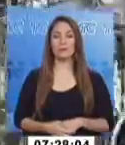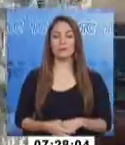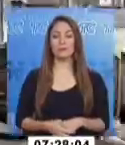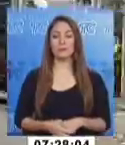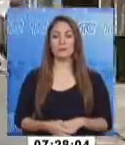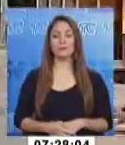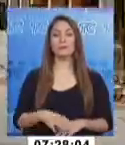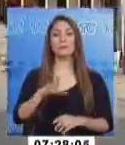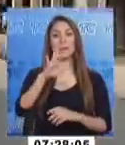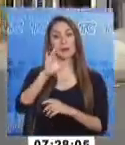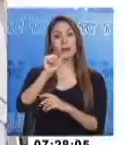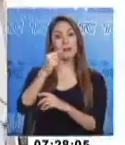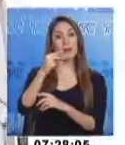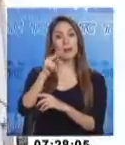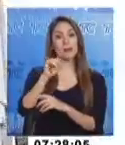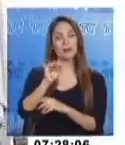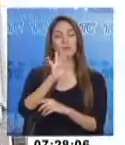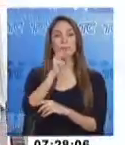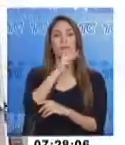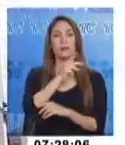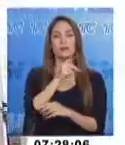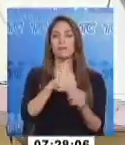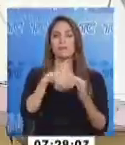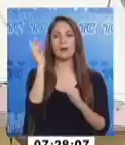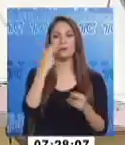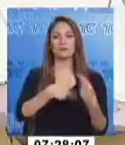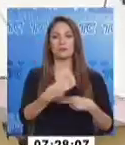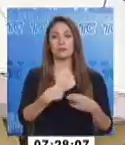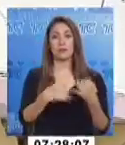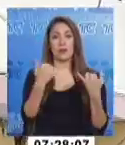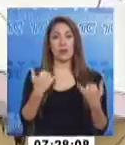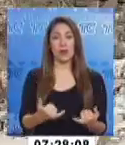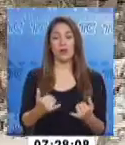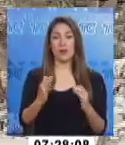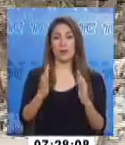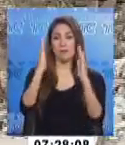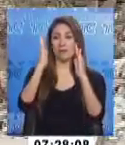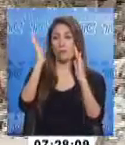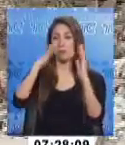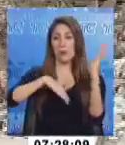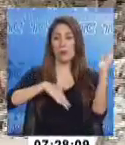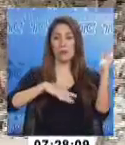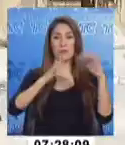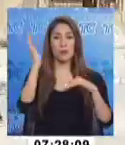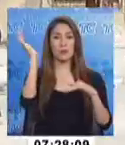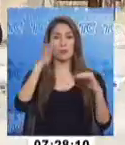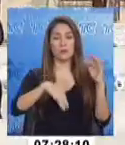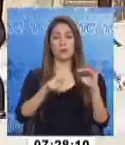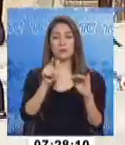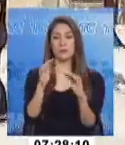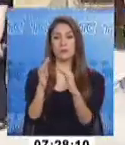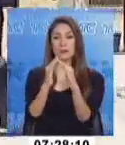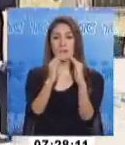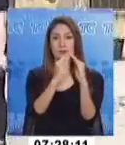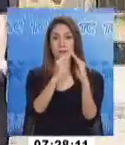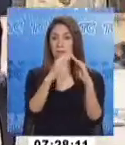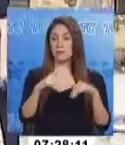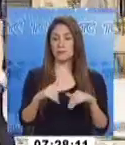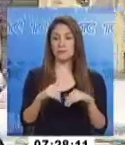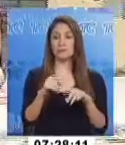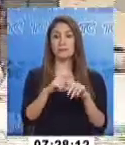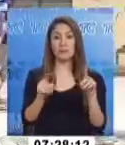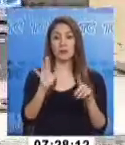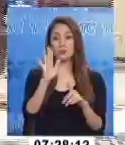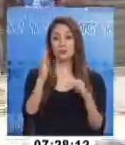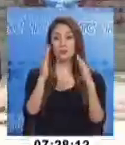La parroquia Tarqui era el corazón comercial de Manta. Ahora solo quedan ruinas de edificios y montañas de escombros. Iván Zambrano no solo perdió su